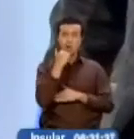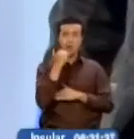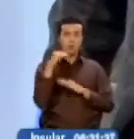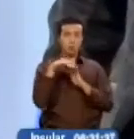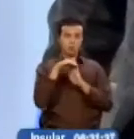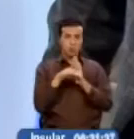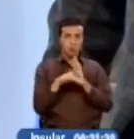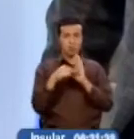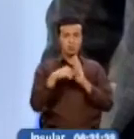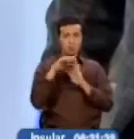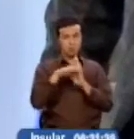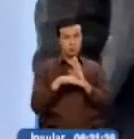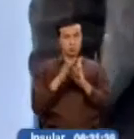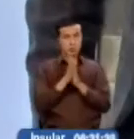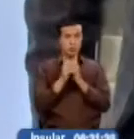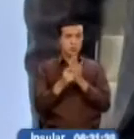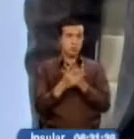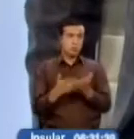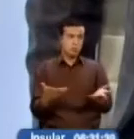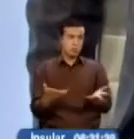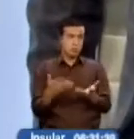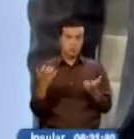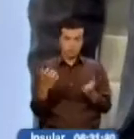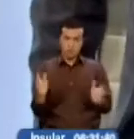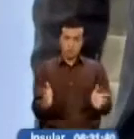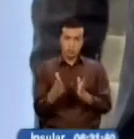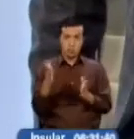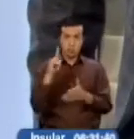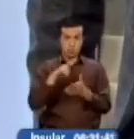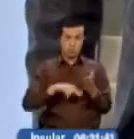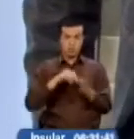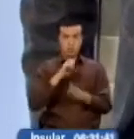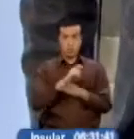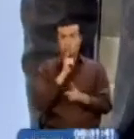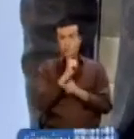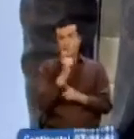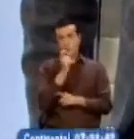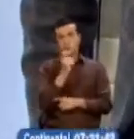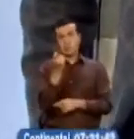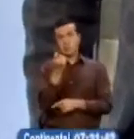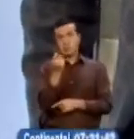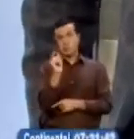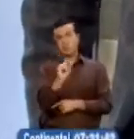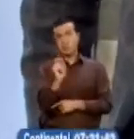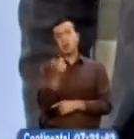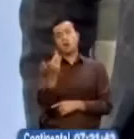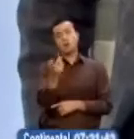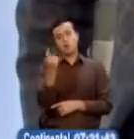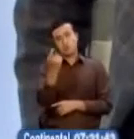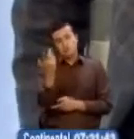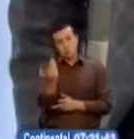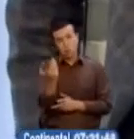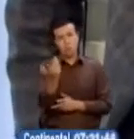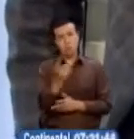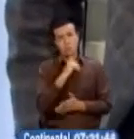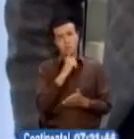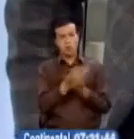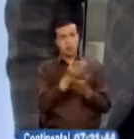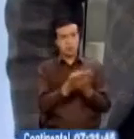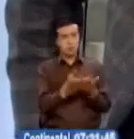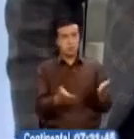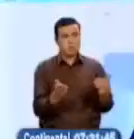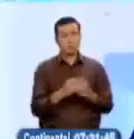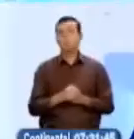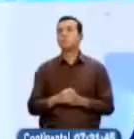exoneración de aranceles para los libros porque si queremos activar la lectura del país tenemos también que mejorar los precios para la baja para poderlos acceder